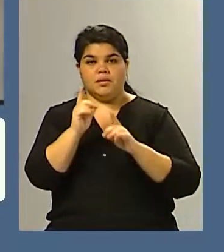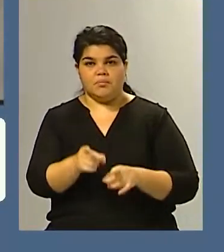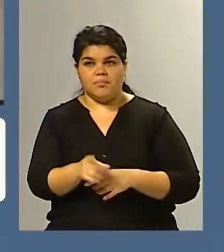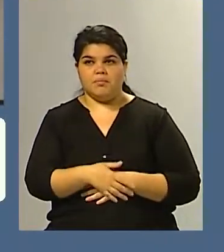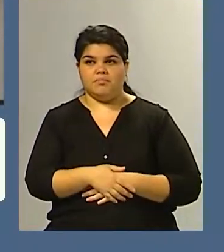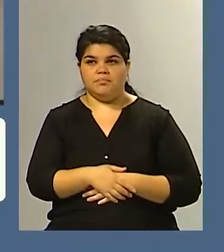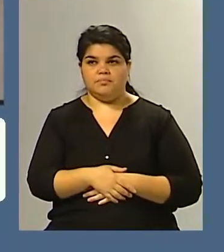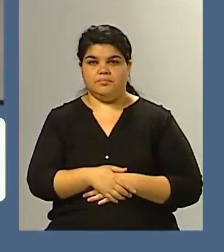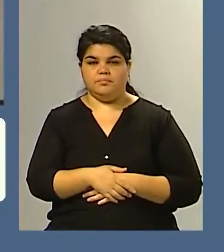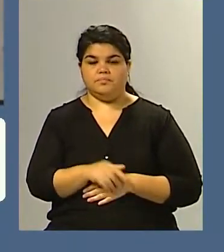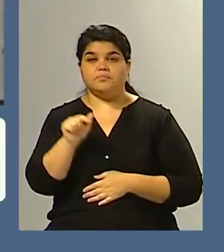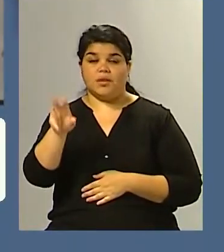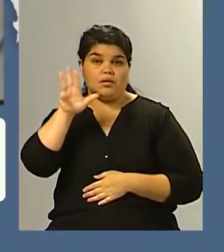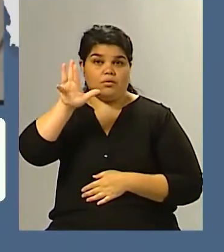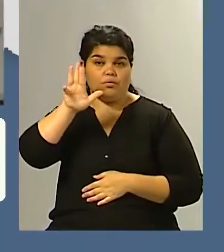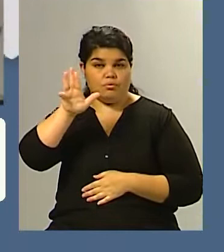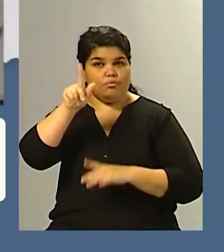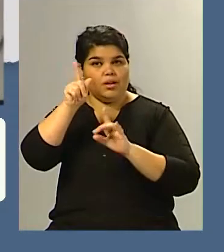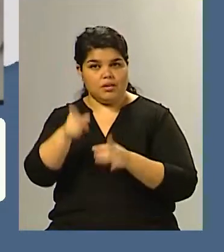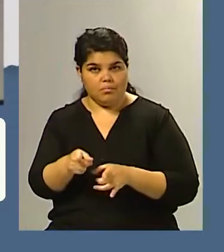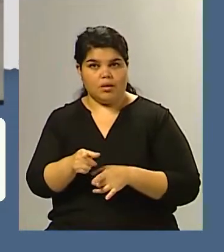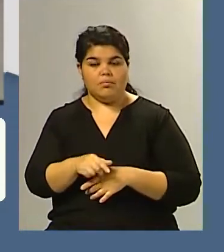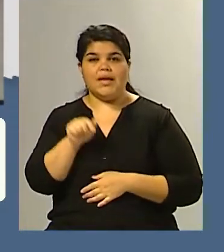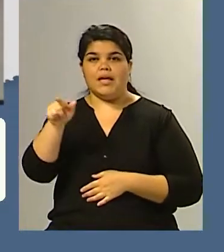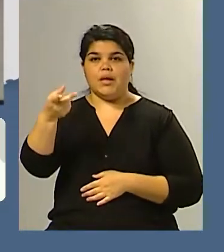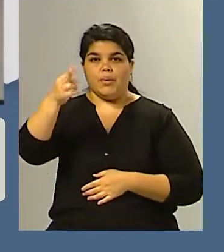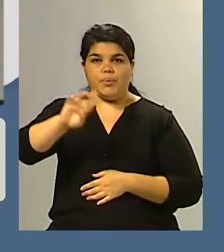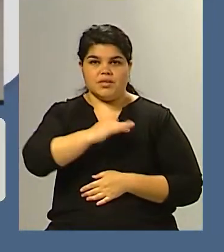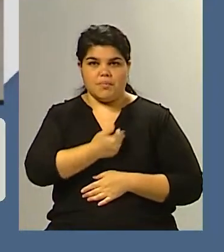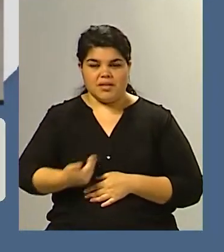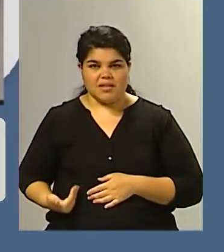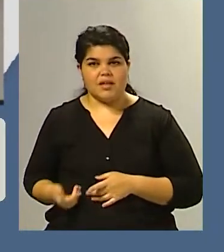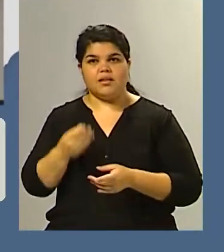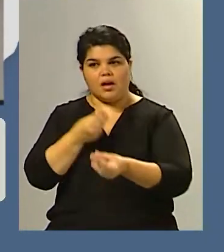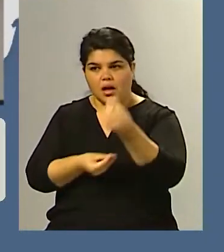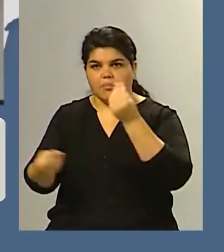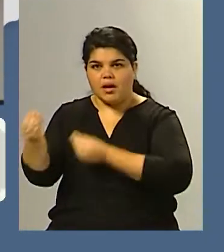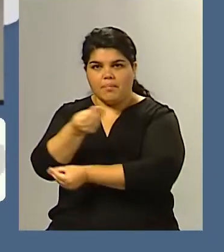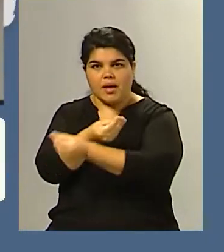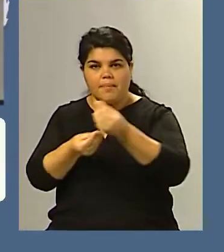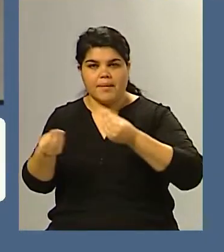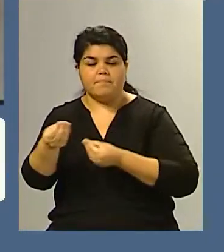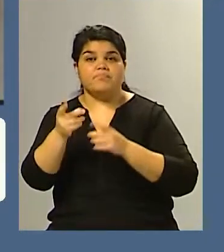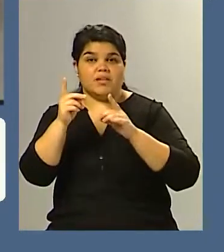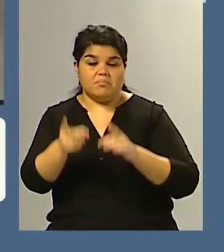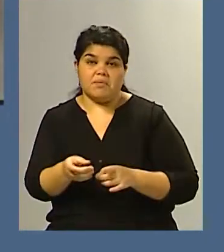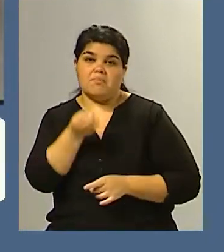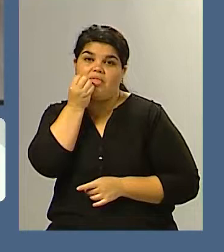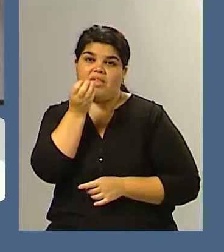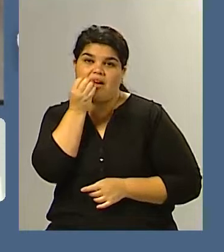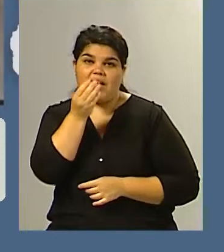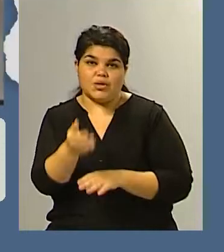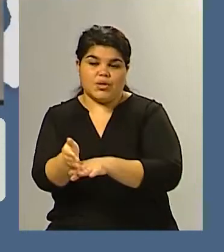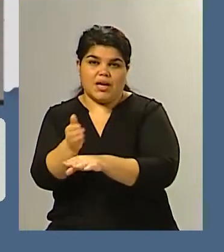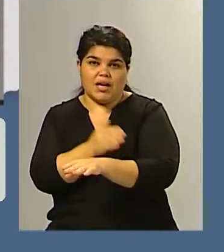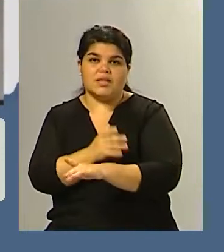hacia el centro fue Lula, inclusive por el candidato a vicepresidente y por toda una impronta de declaraciones que venía haciendo y eslogan